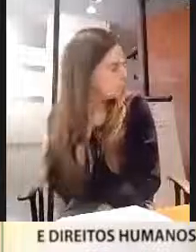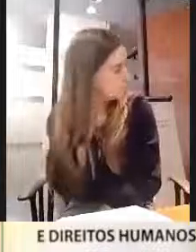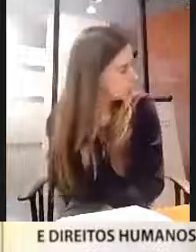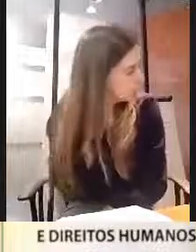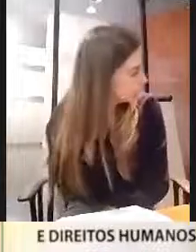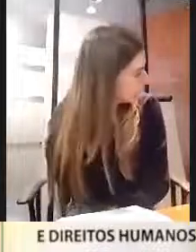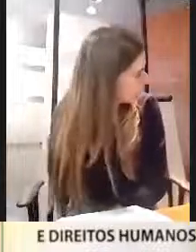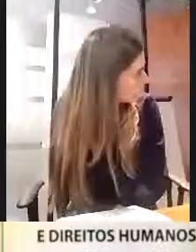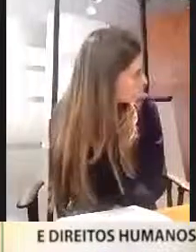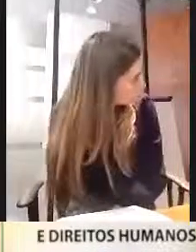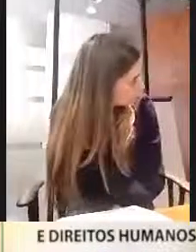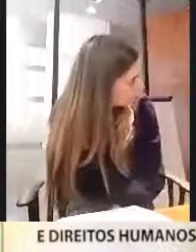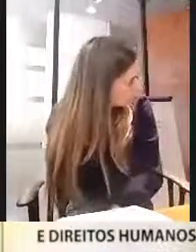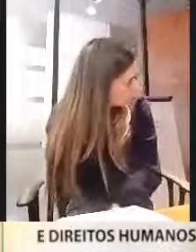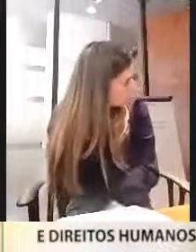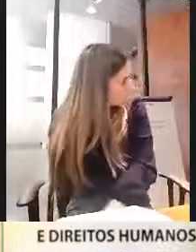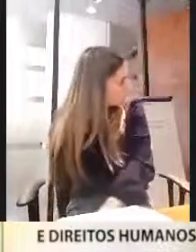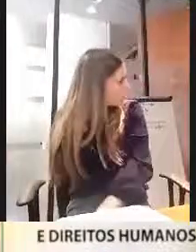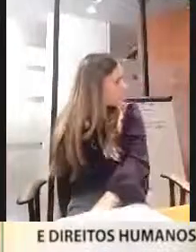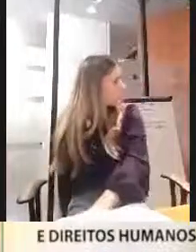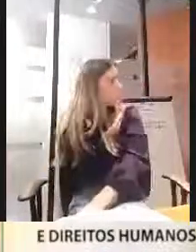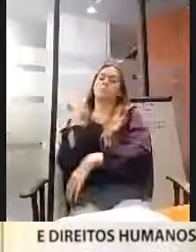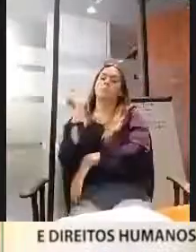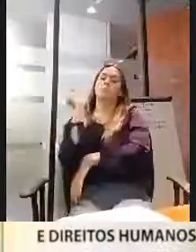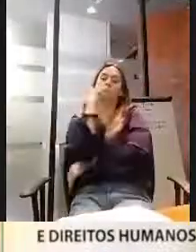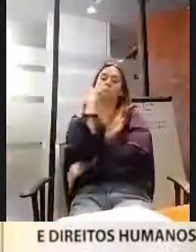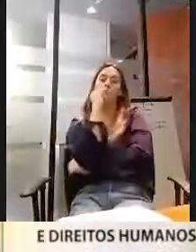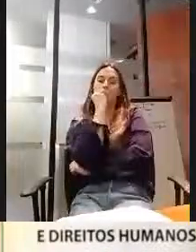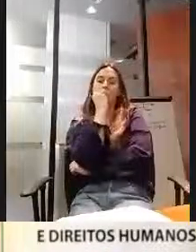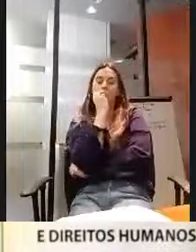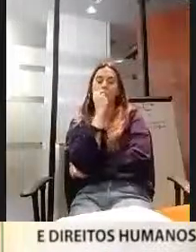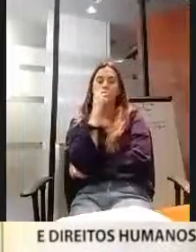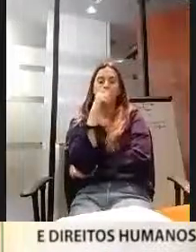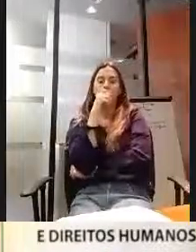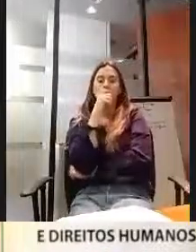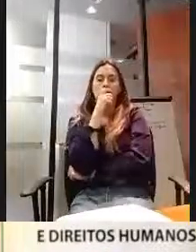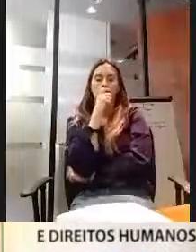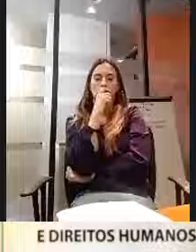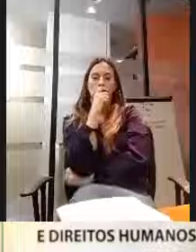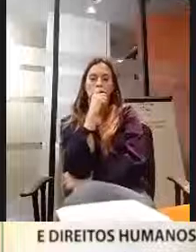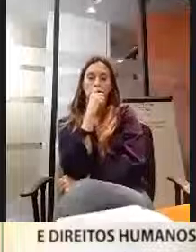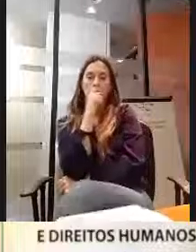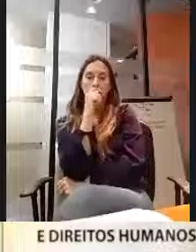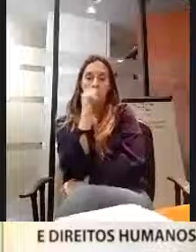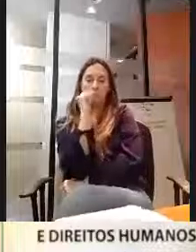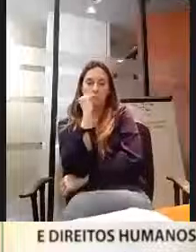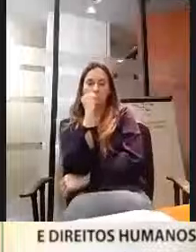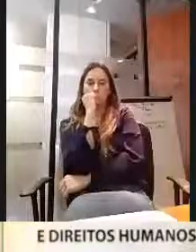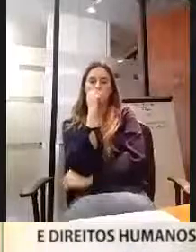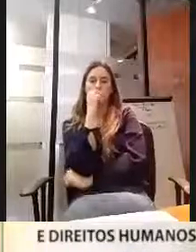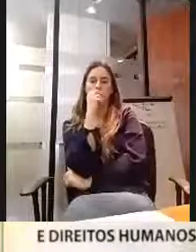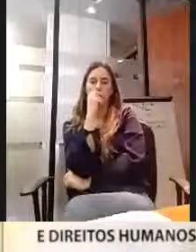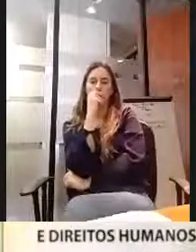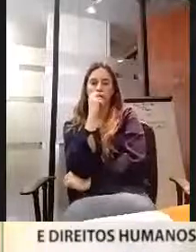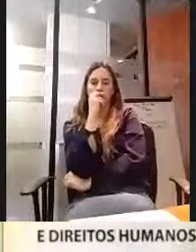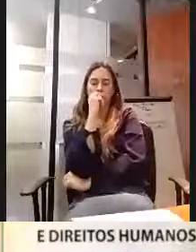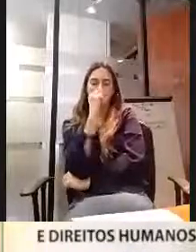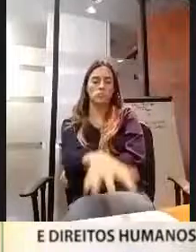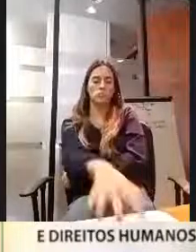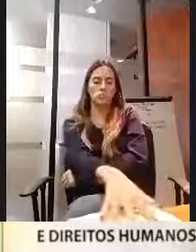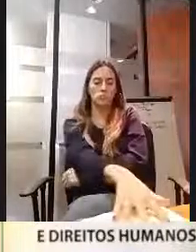esa mezcla es enriquecedora, es vivificante. Lo que sí es cierto que también